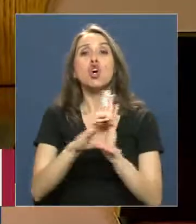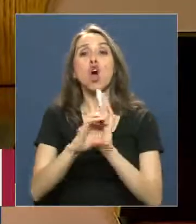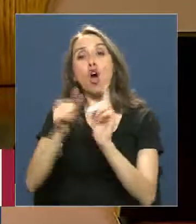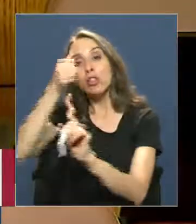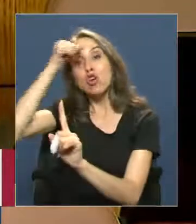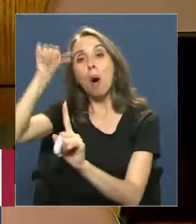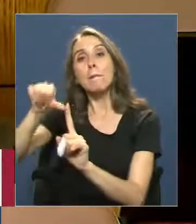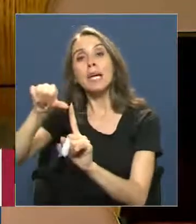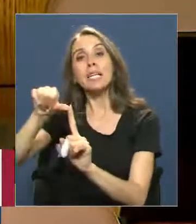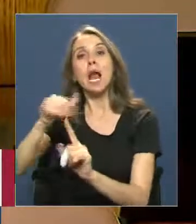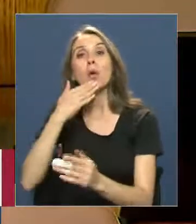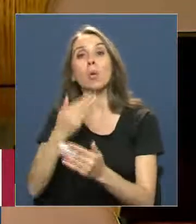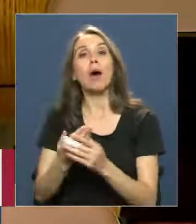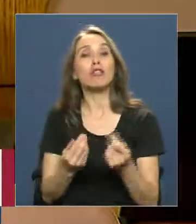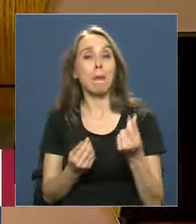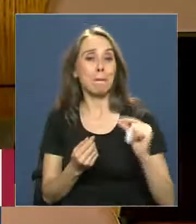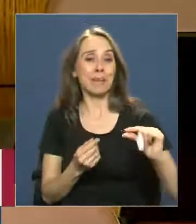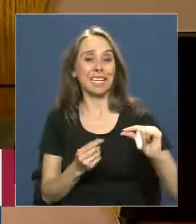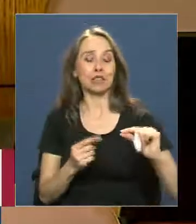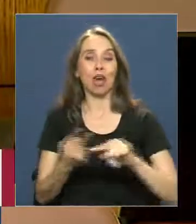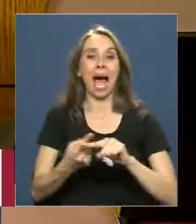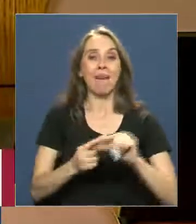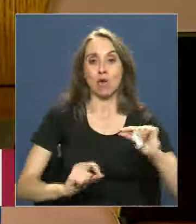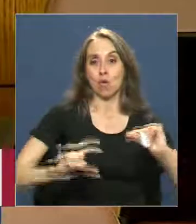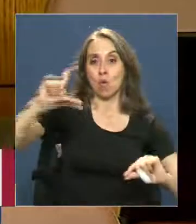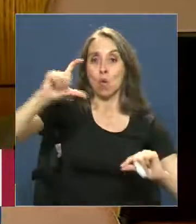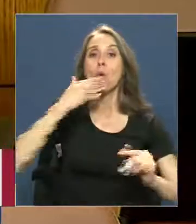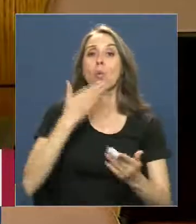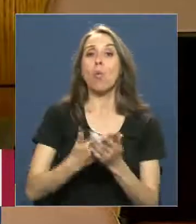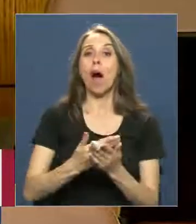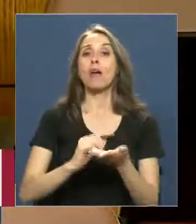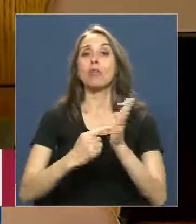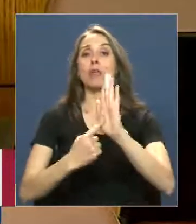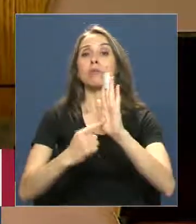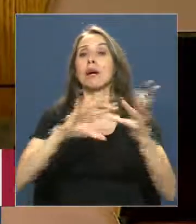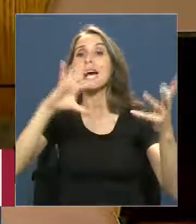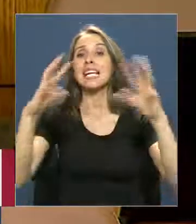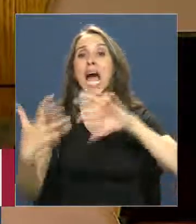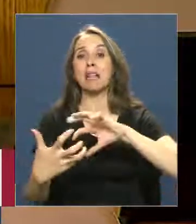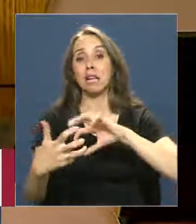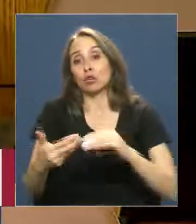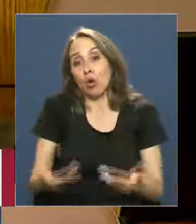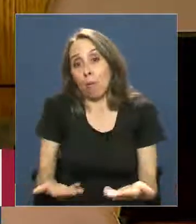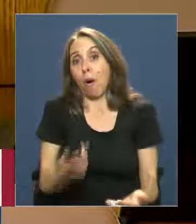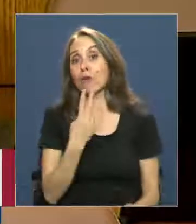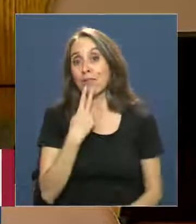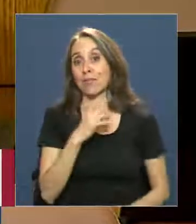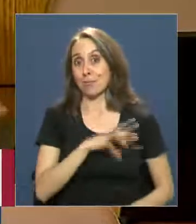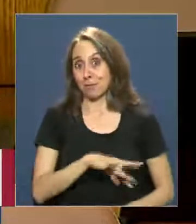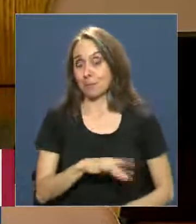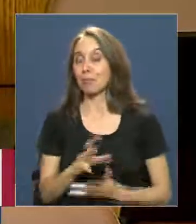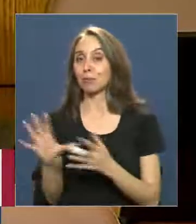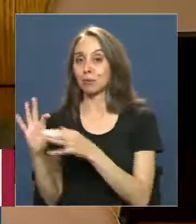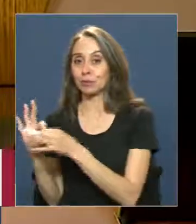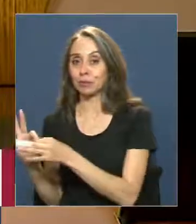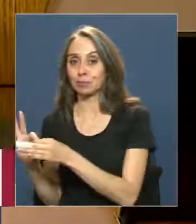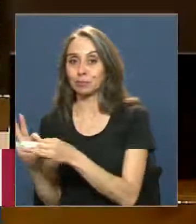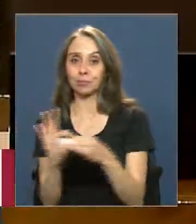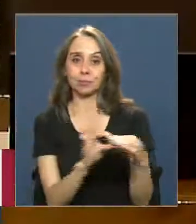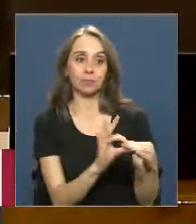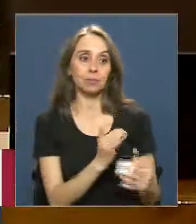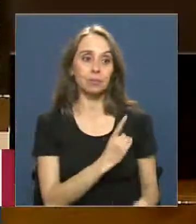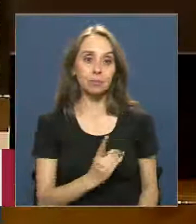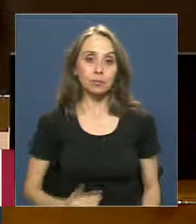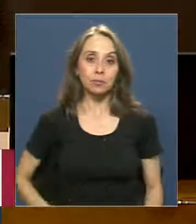abuso del aumento excesivo de los precios en caso de catástrofe como el que estamos viviendo. He dicho, presidenta, muchas gracias. Muchas gracias,